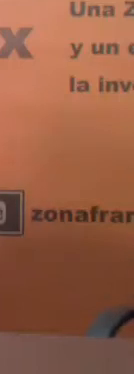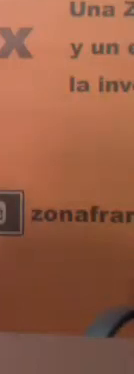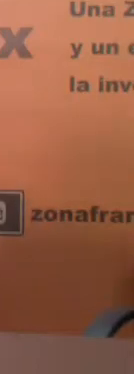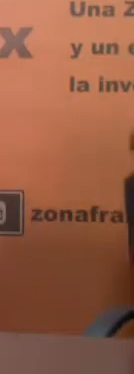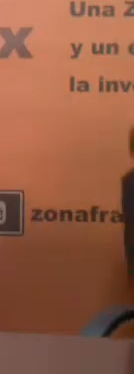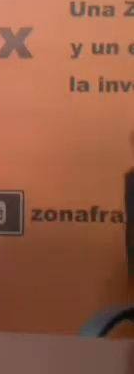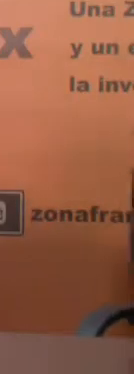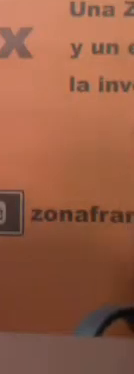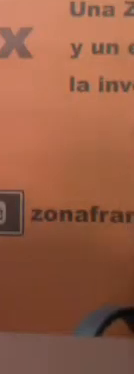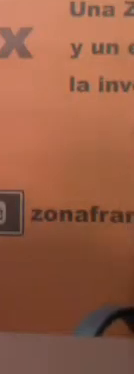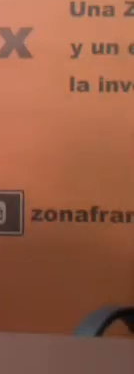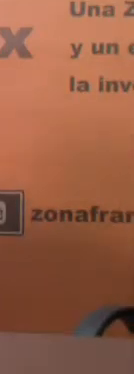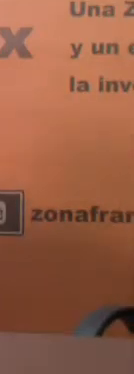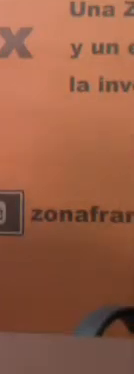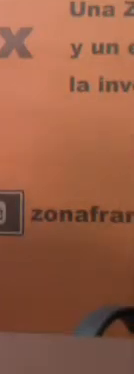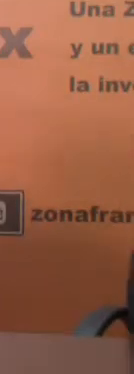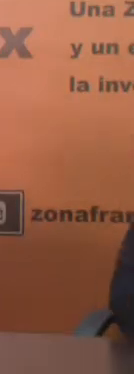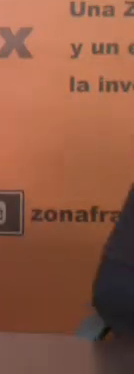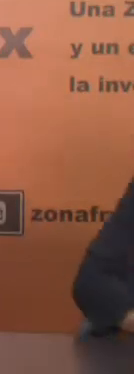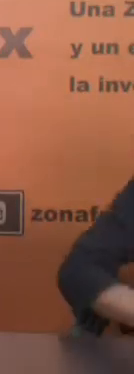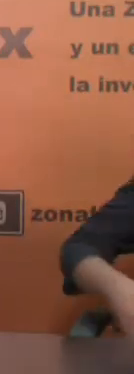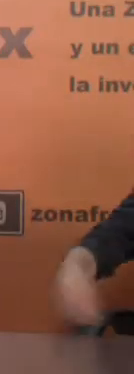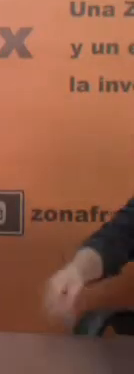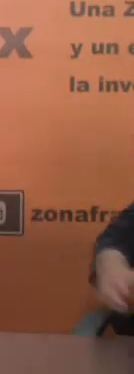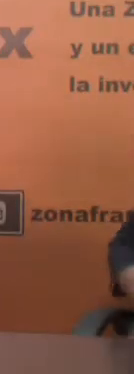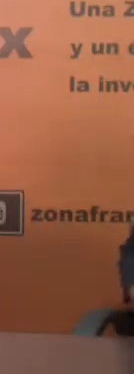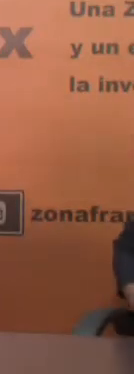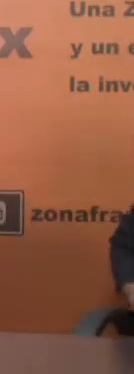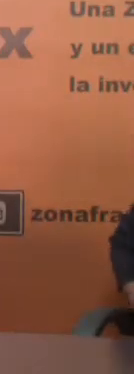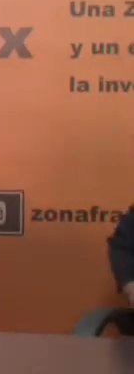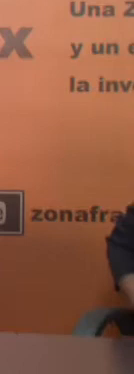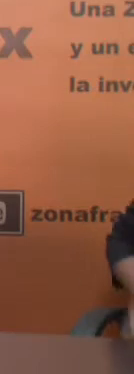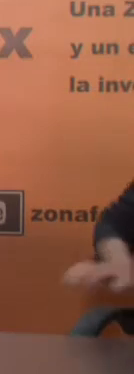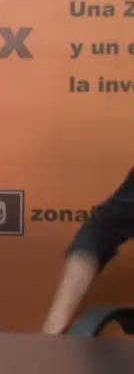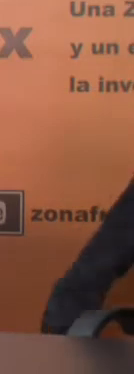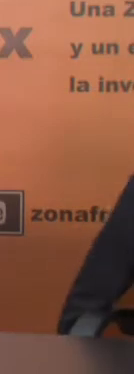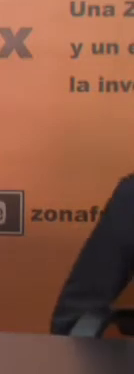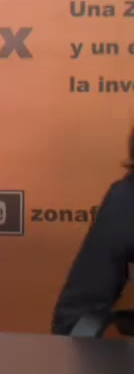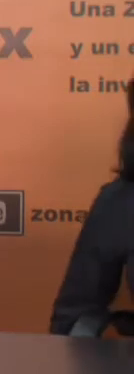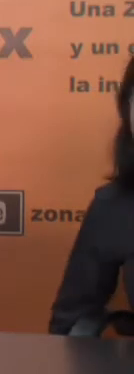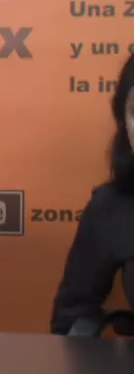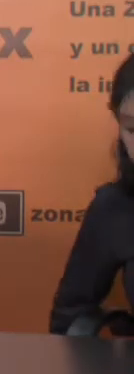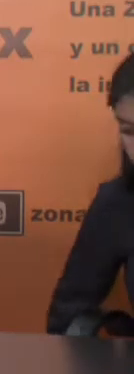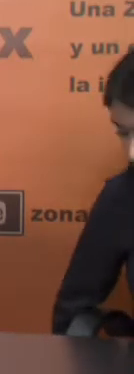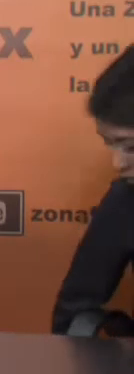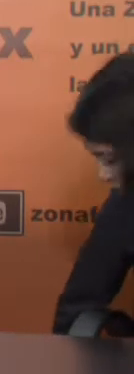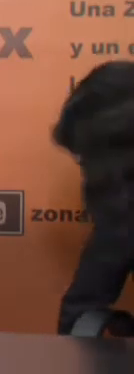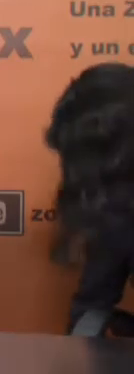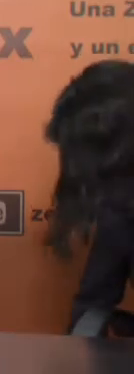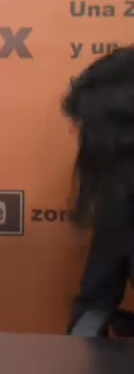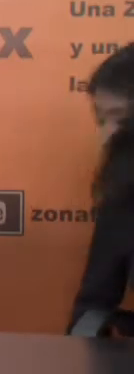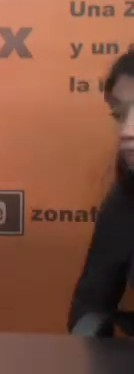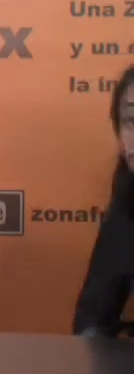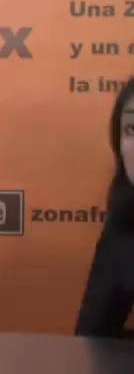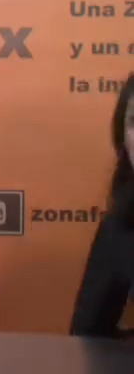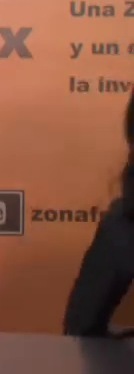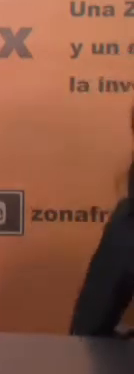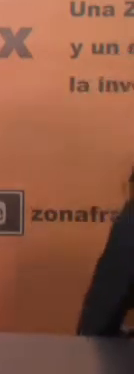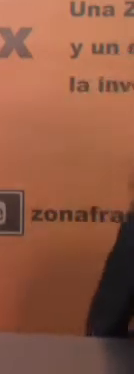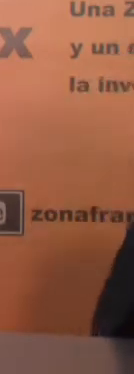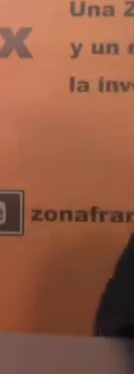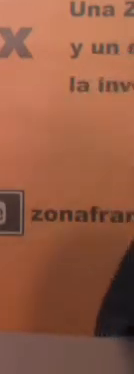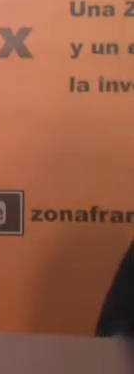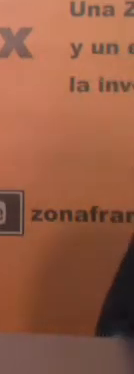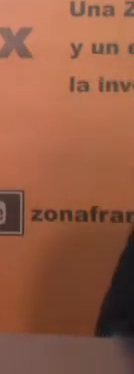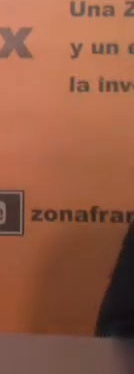Quizás lo más novedoso que ocurrió ayer en el debate ciudadano de los candidatos a la gubernatura fue el formato, fue la